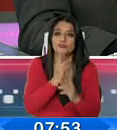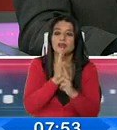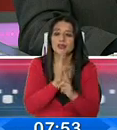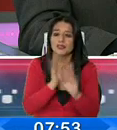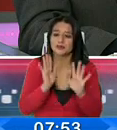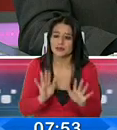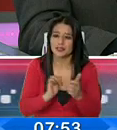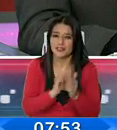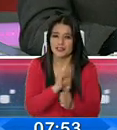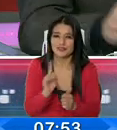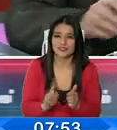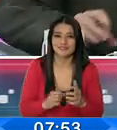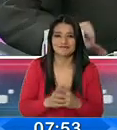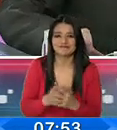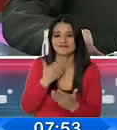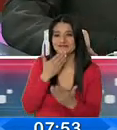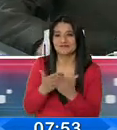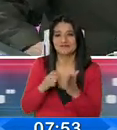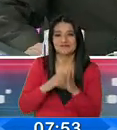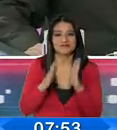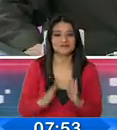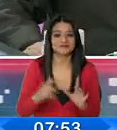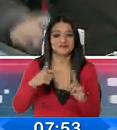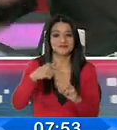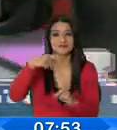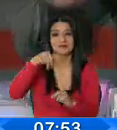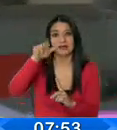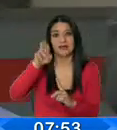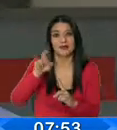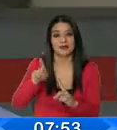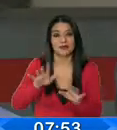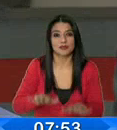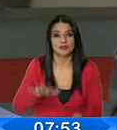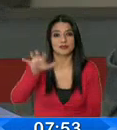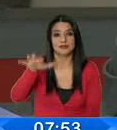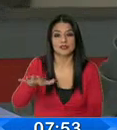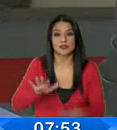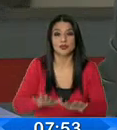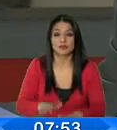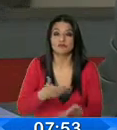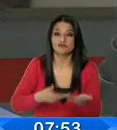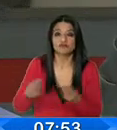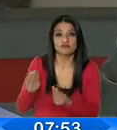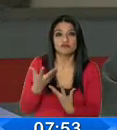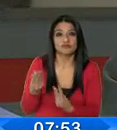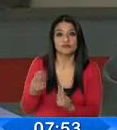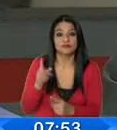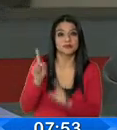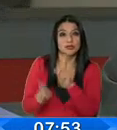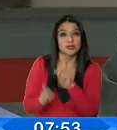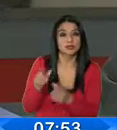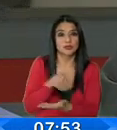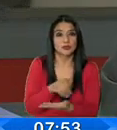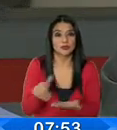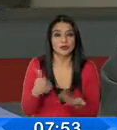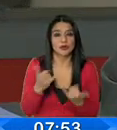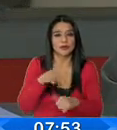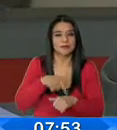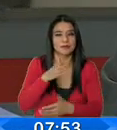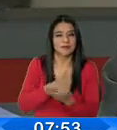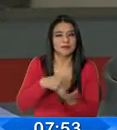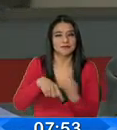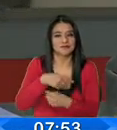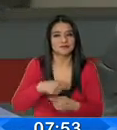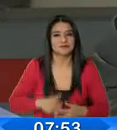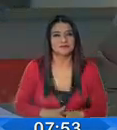de cada una de ellas. Gracias, el Contralor Pablo Celi, el Contralor General del Estado, acá compartiendo todas estas inquietudes que hemos tenido. Tiempo de una pausa. Ya